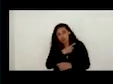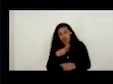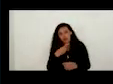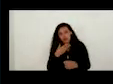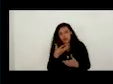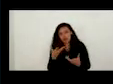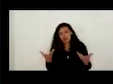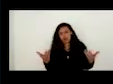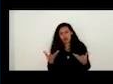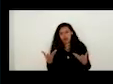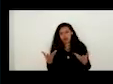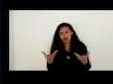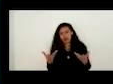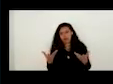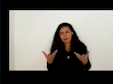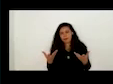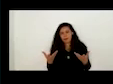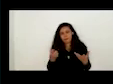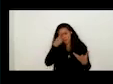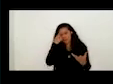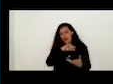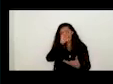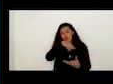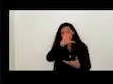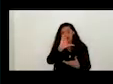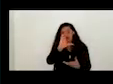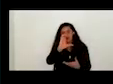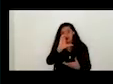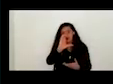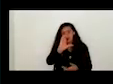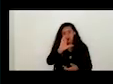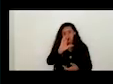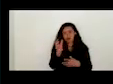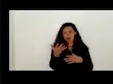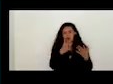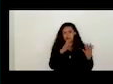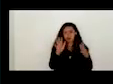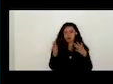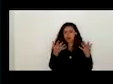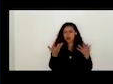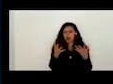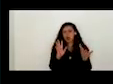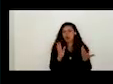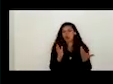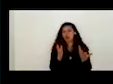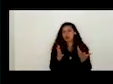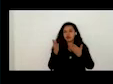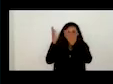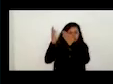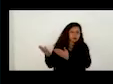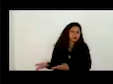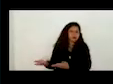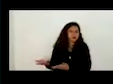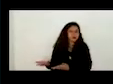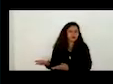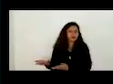entre el índice de masa corporal, entre este apartado que podría ir